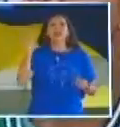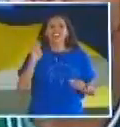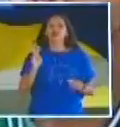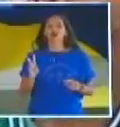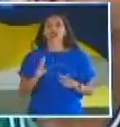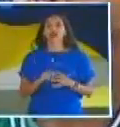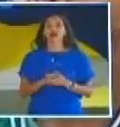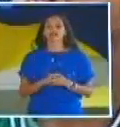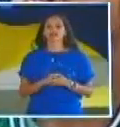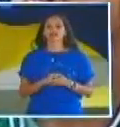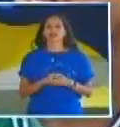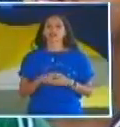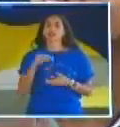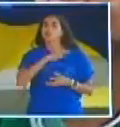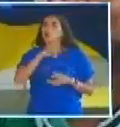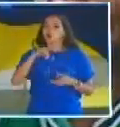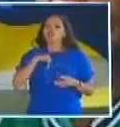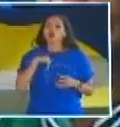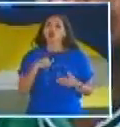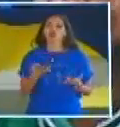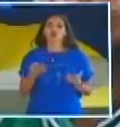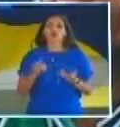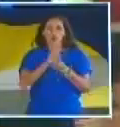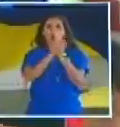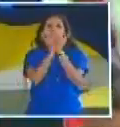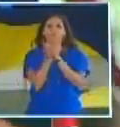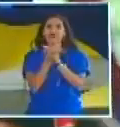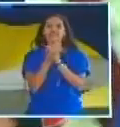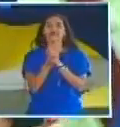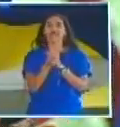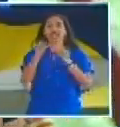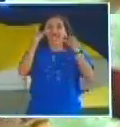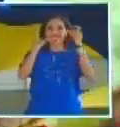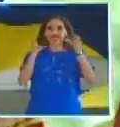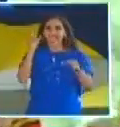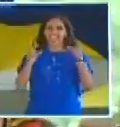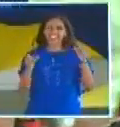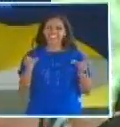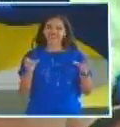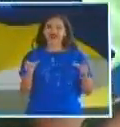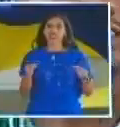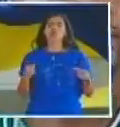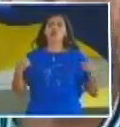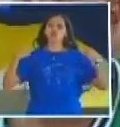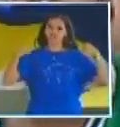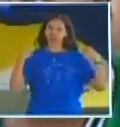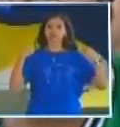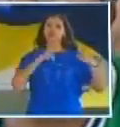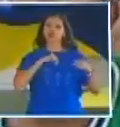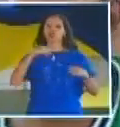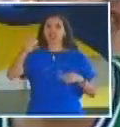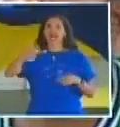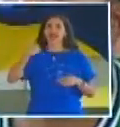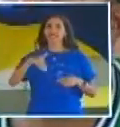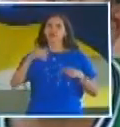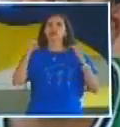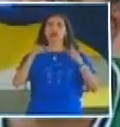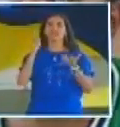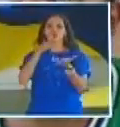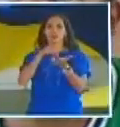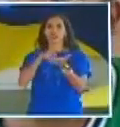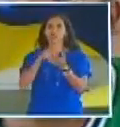Venezuela. Nosotros nos convertimos en gente, nos blindamos nuestros derechos y hoy estamos